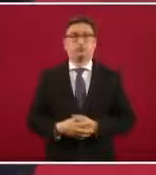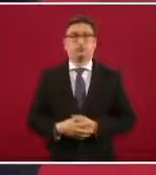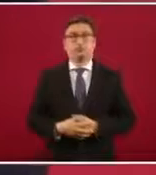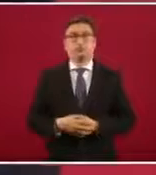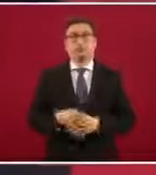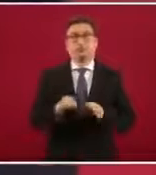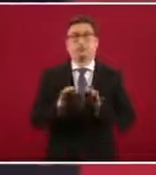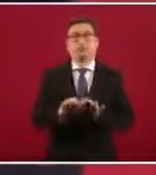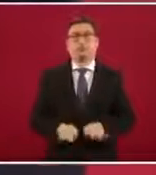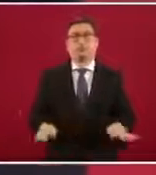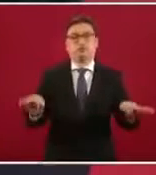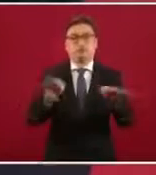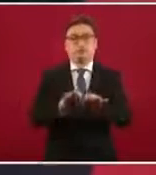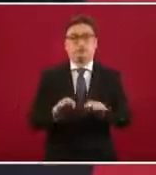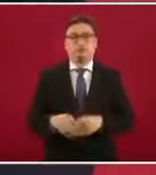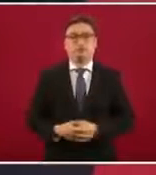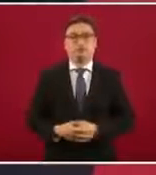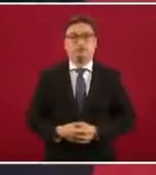es importante.